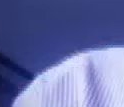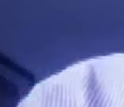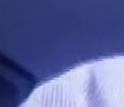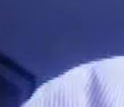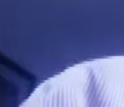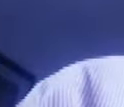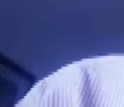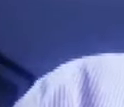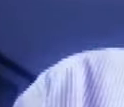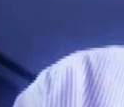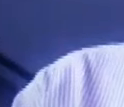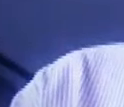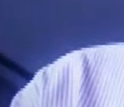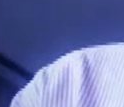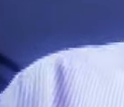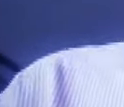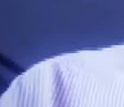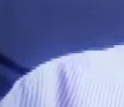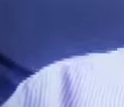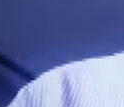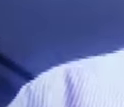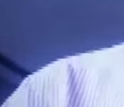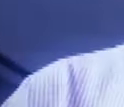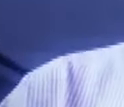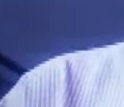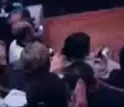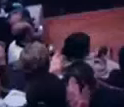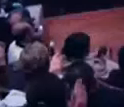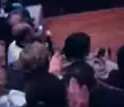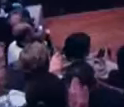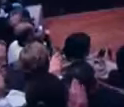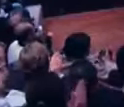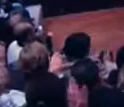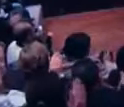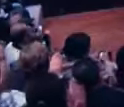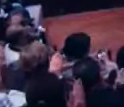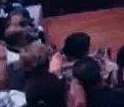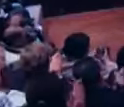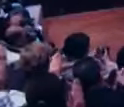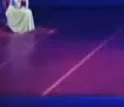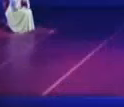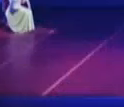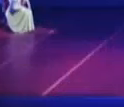Y lo que quiere es terminar con Ballet Ecuatoriano.